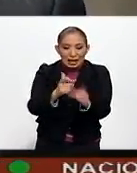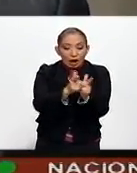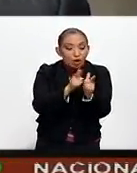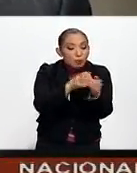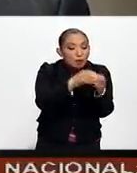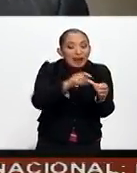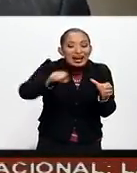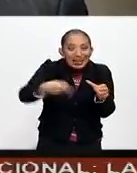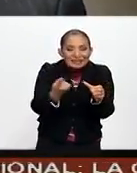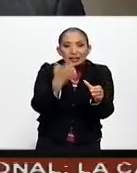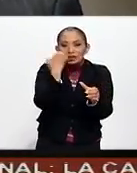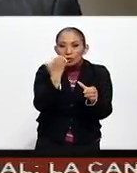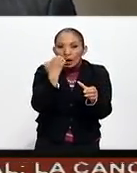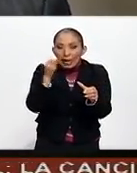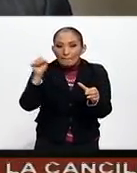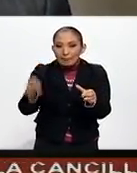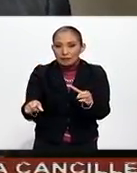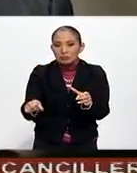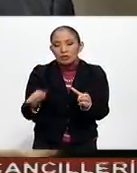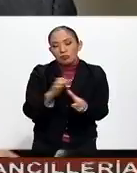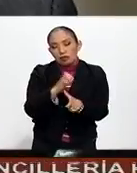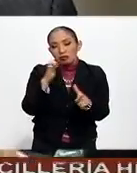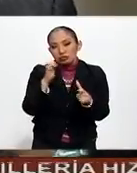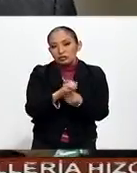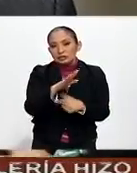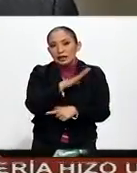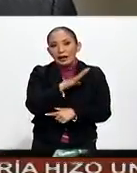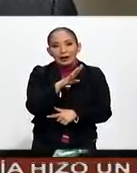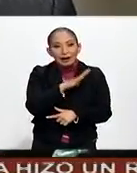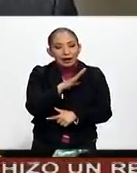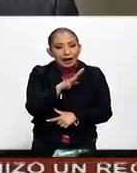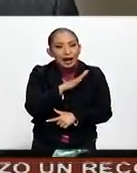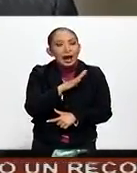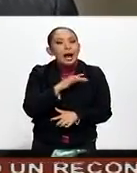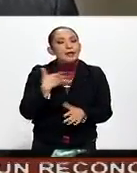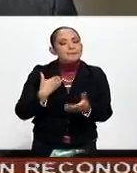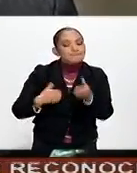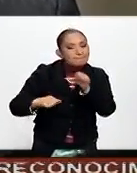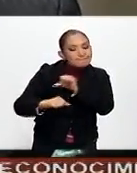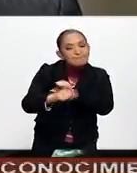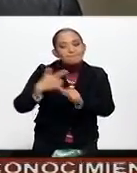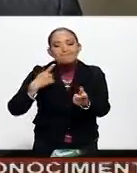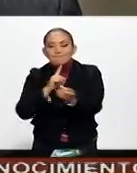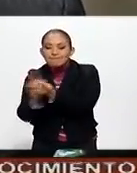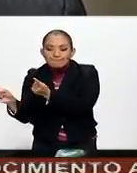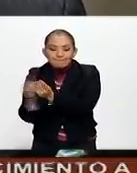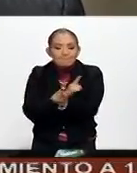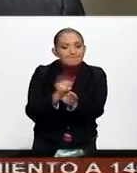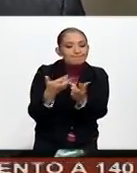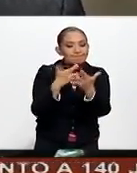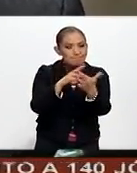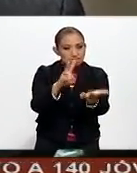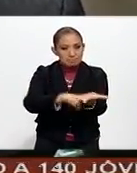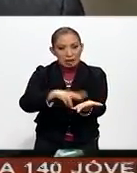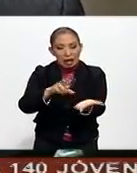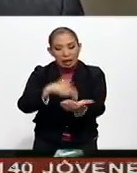la escuela misma. Entonces hay esa interacción rica en el